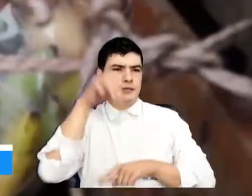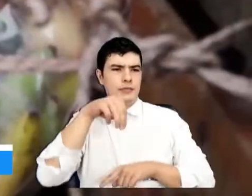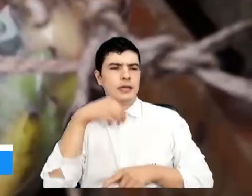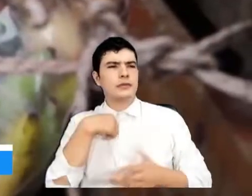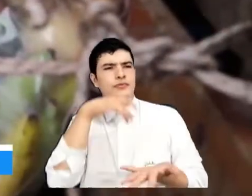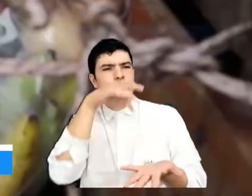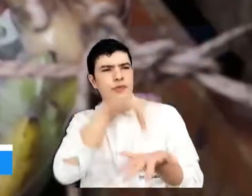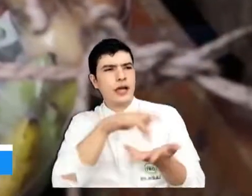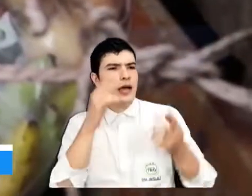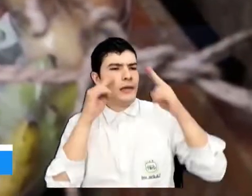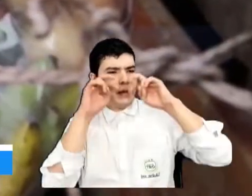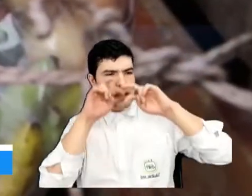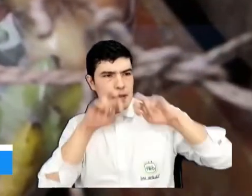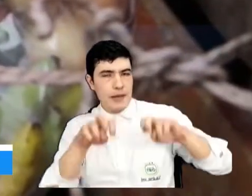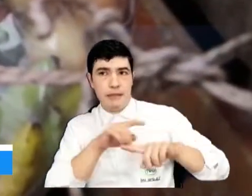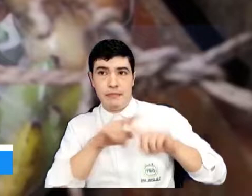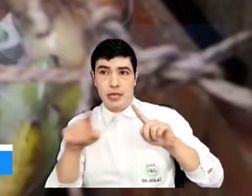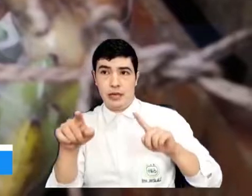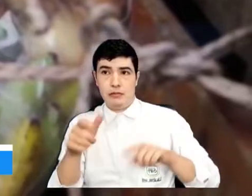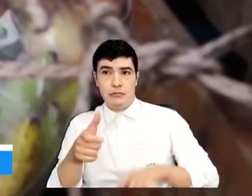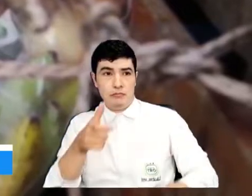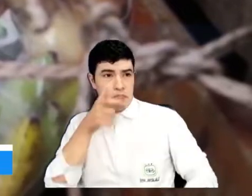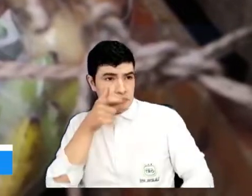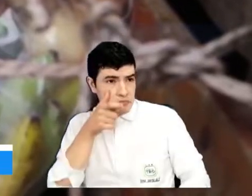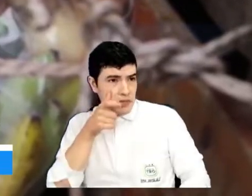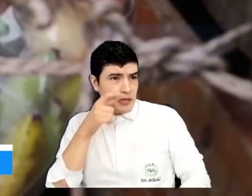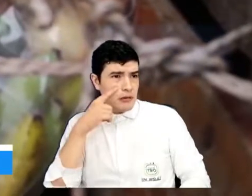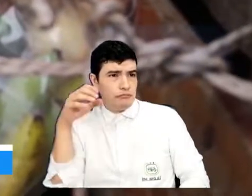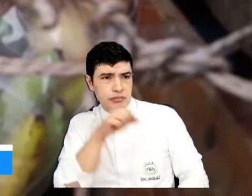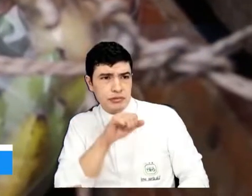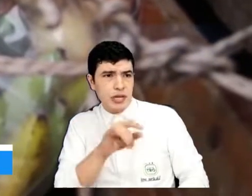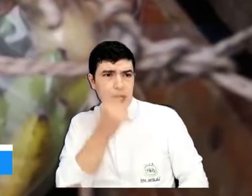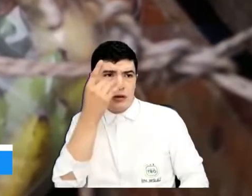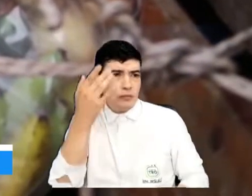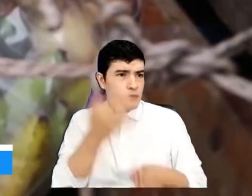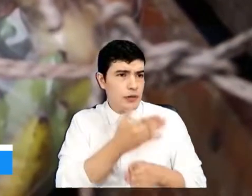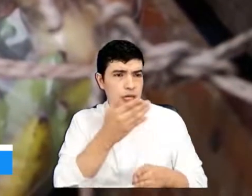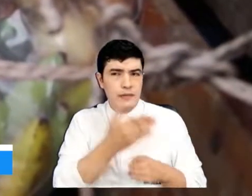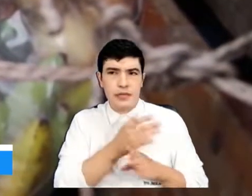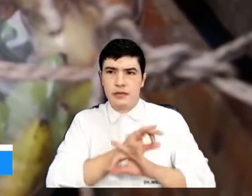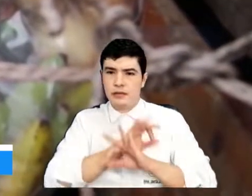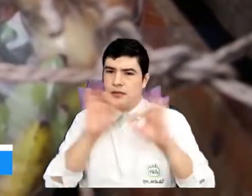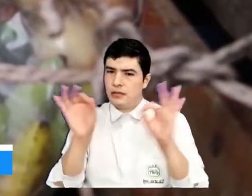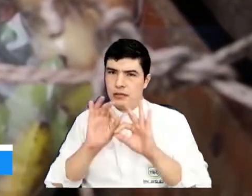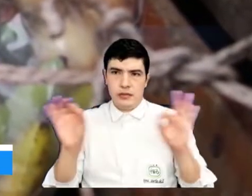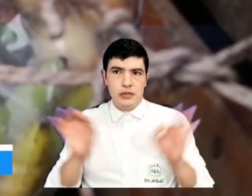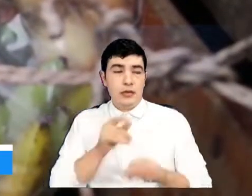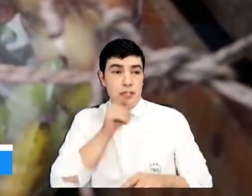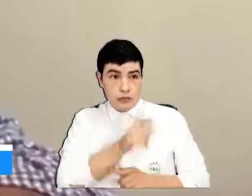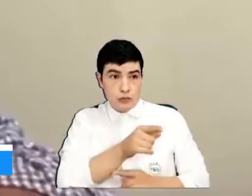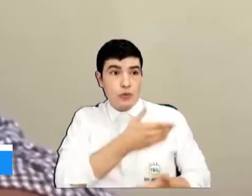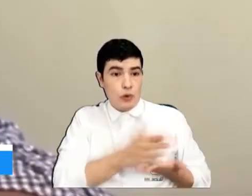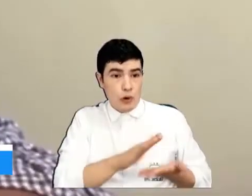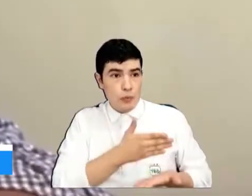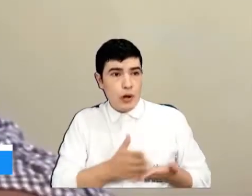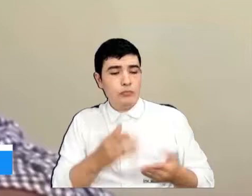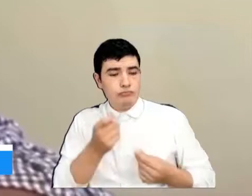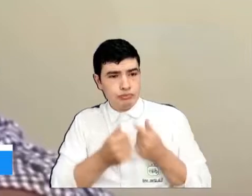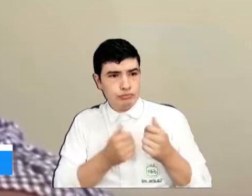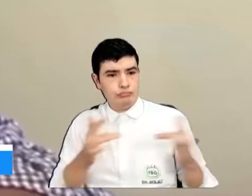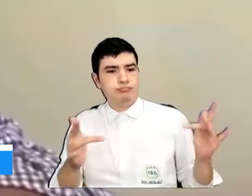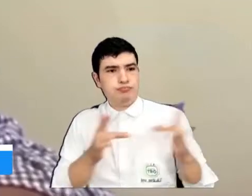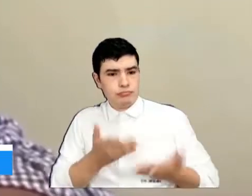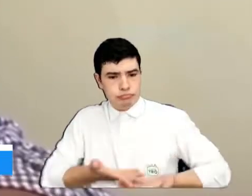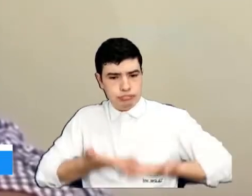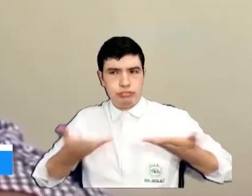precios del mercado. La Contraloría General de la República emitió una resolución donde asume